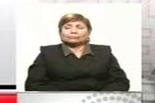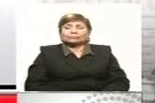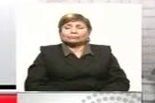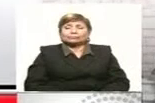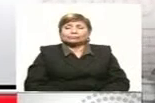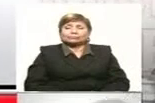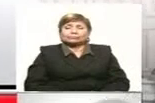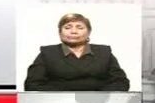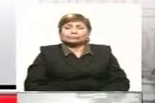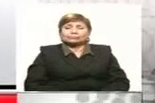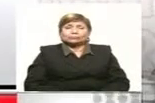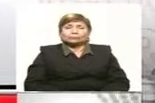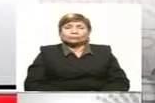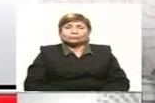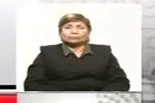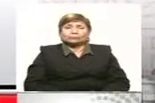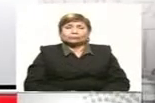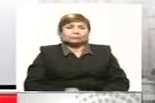en alrededor de